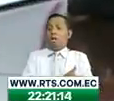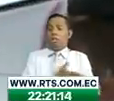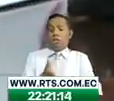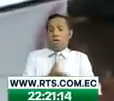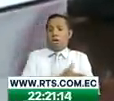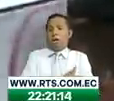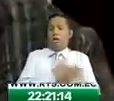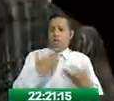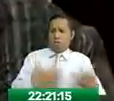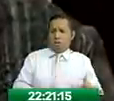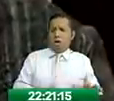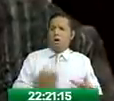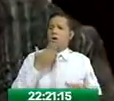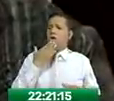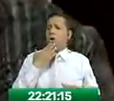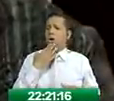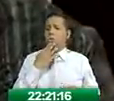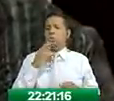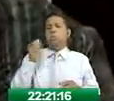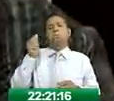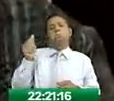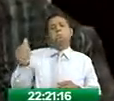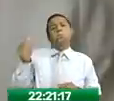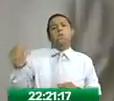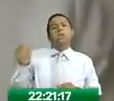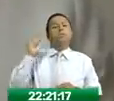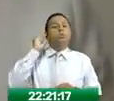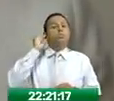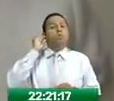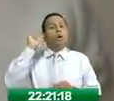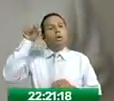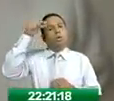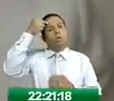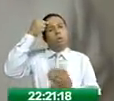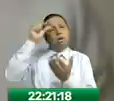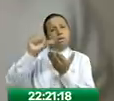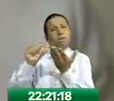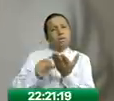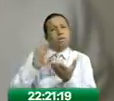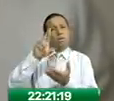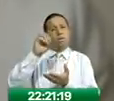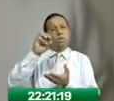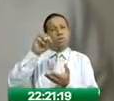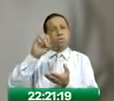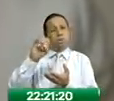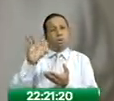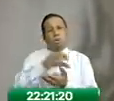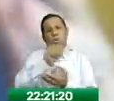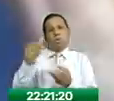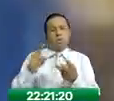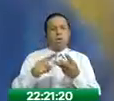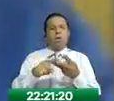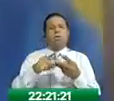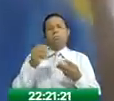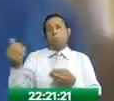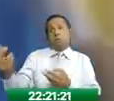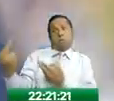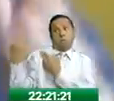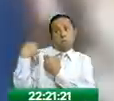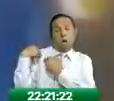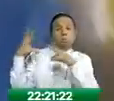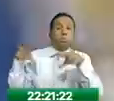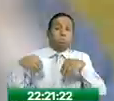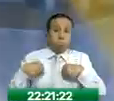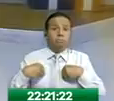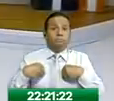comisión fueron las comparecencias de la ministra María Paula Romo y la presidenta del CNE, Diana Tamaint, informó Carolina Basante.